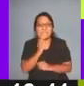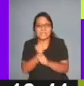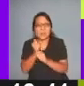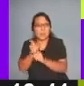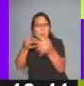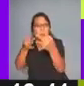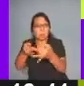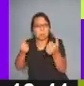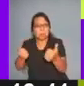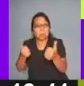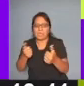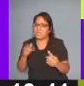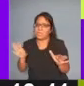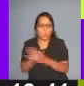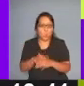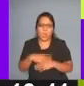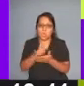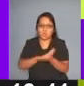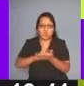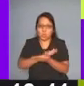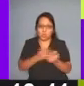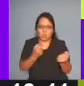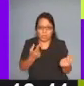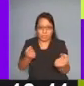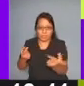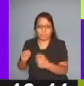muy bien igual.